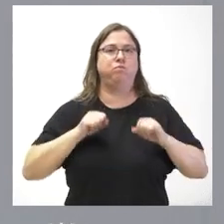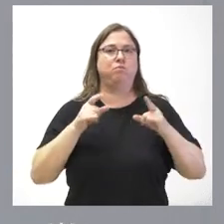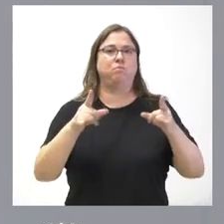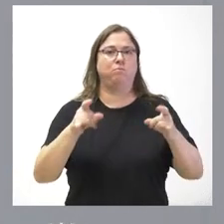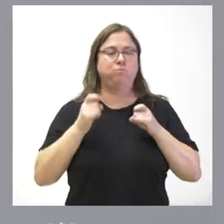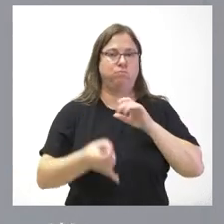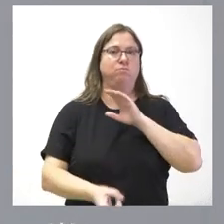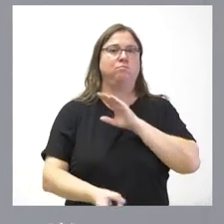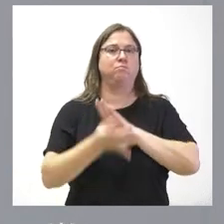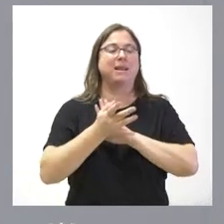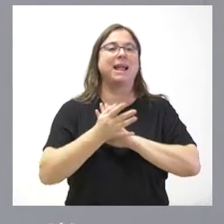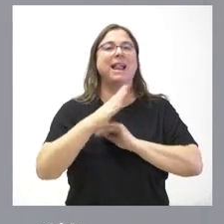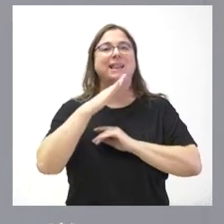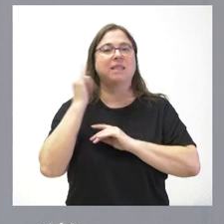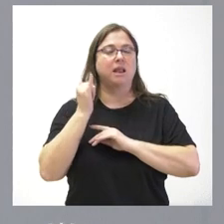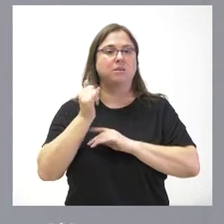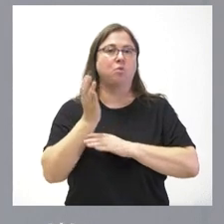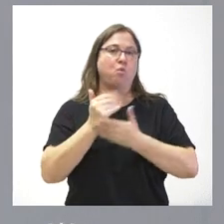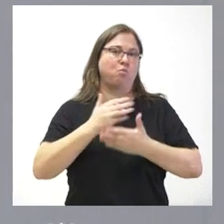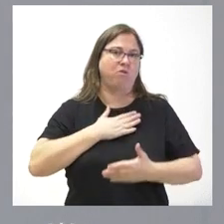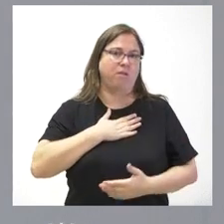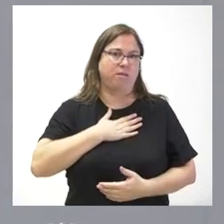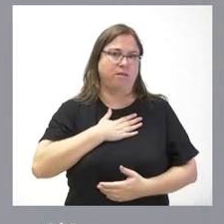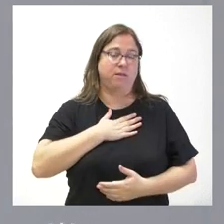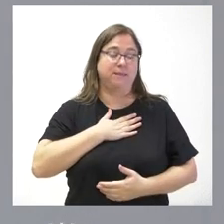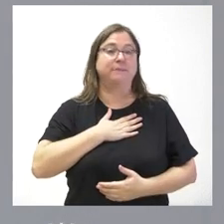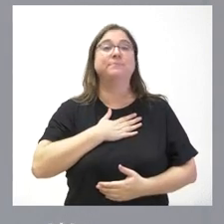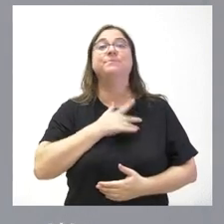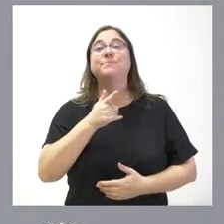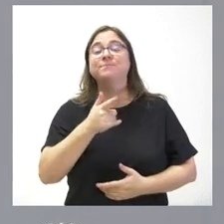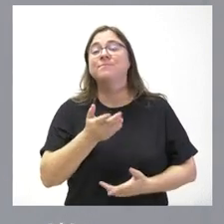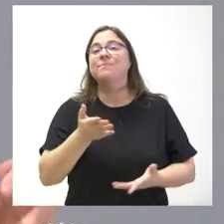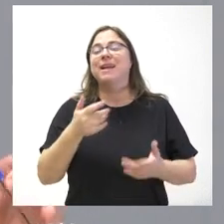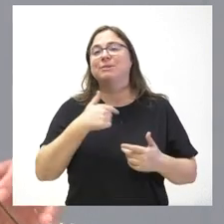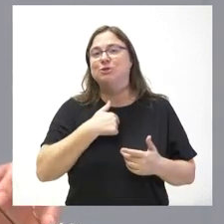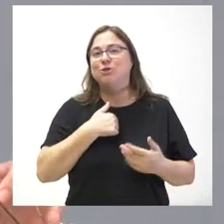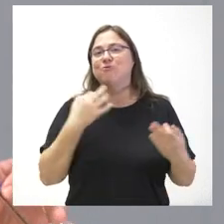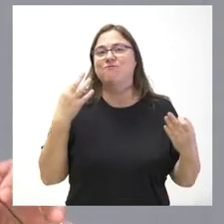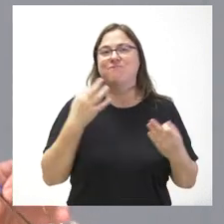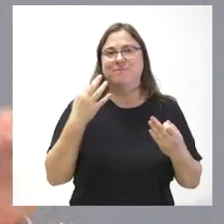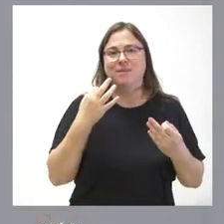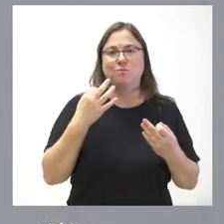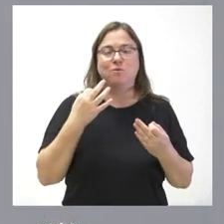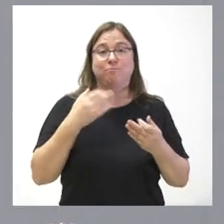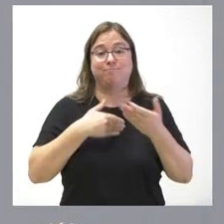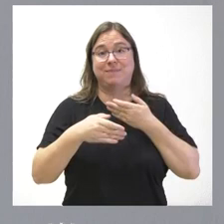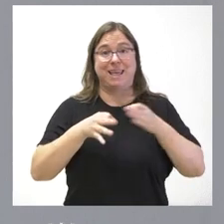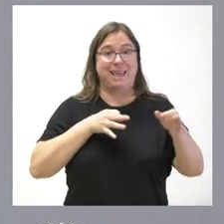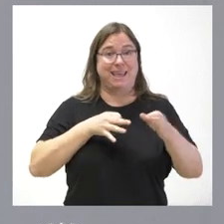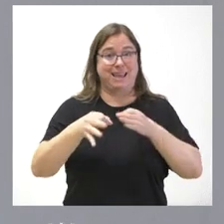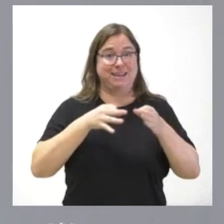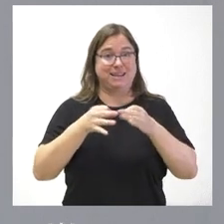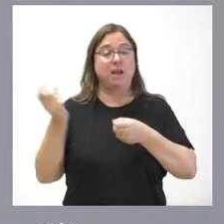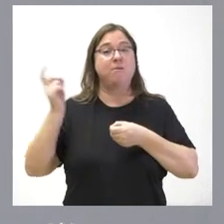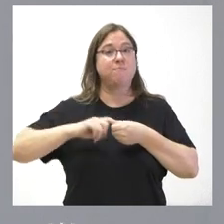generar talento en nuestra comunidad Autónoma permítanme que señale que esta estrategia ha contado con la